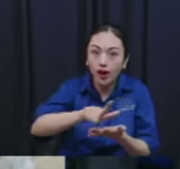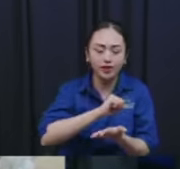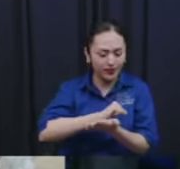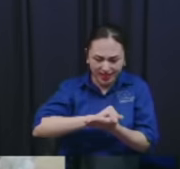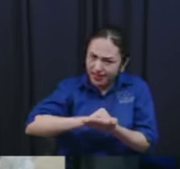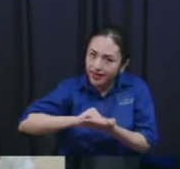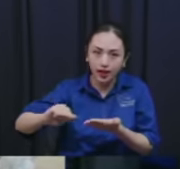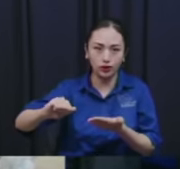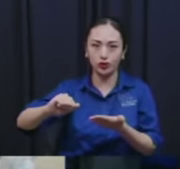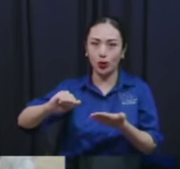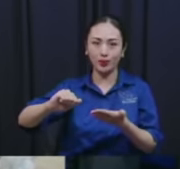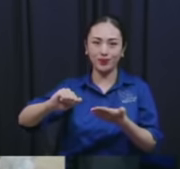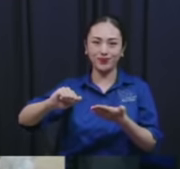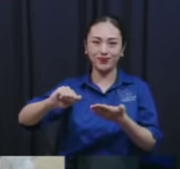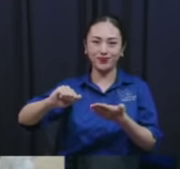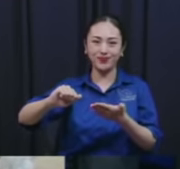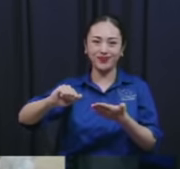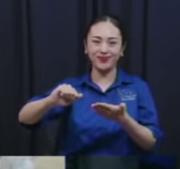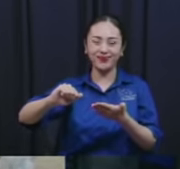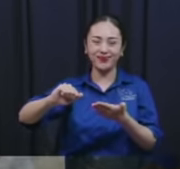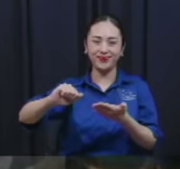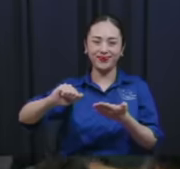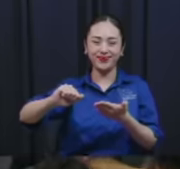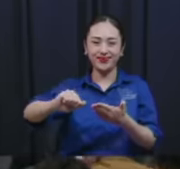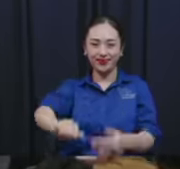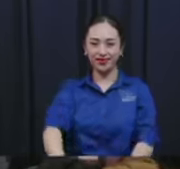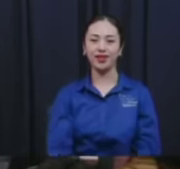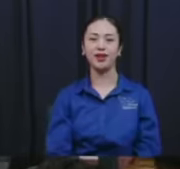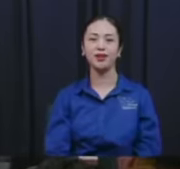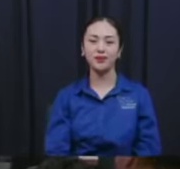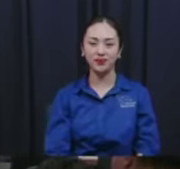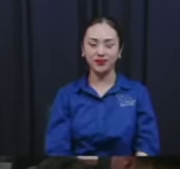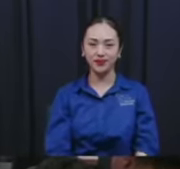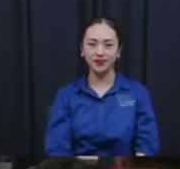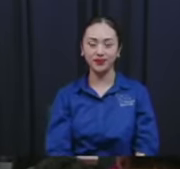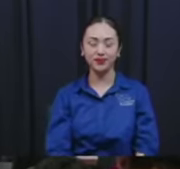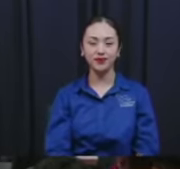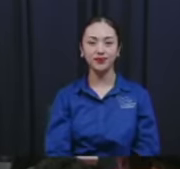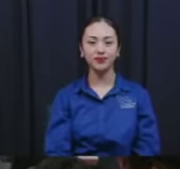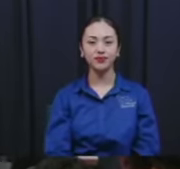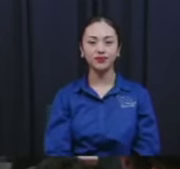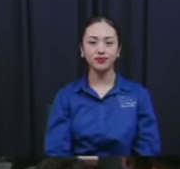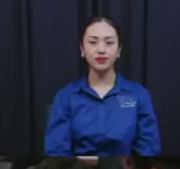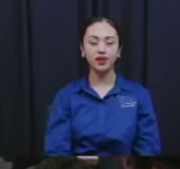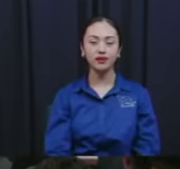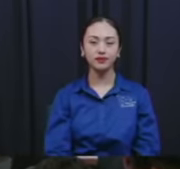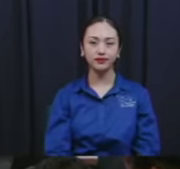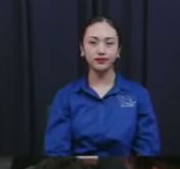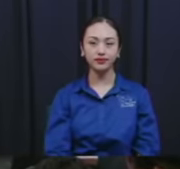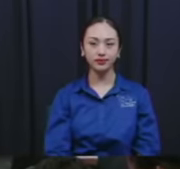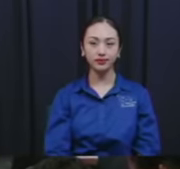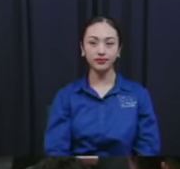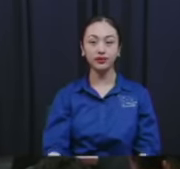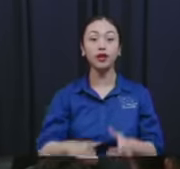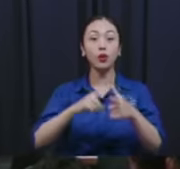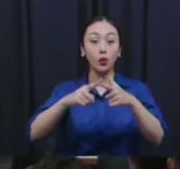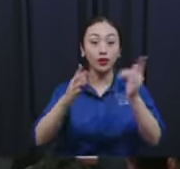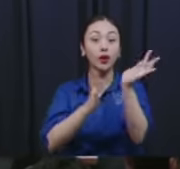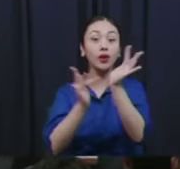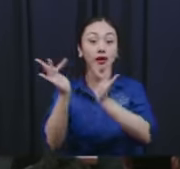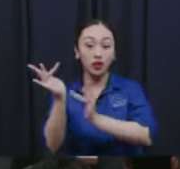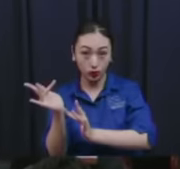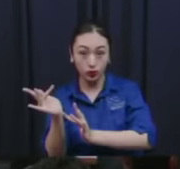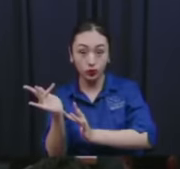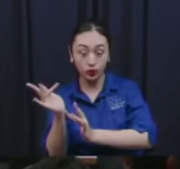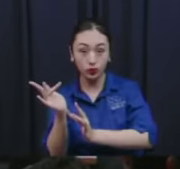eh pasó a un pesebre hizo famosos los pesebres verdad estuvieron ahí un par de